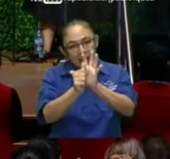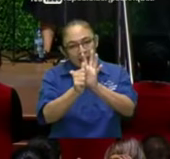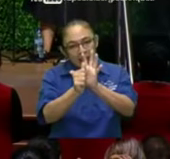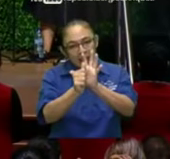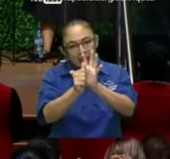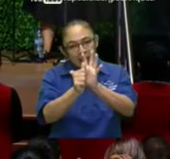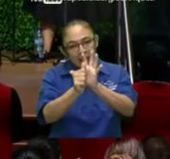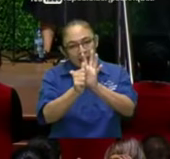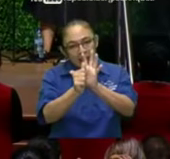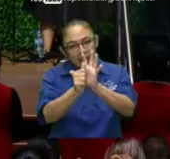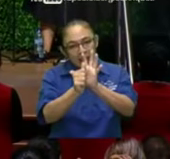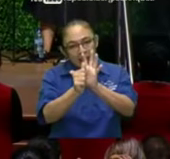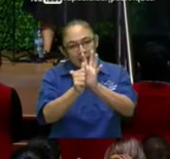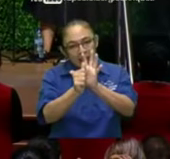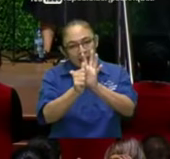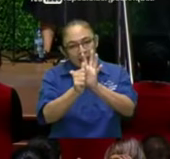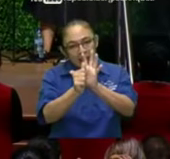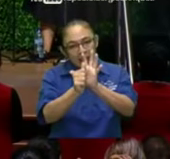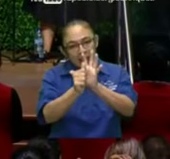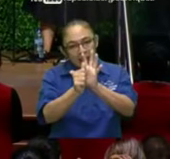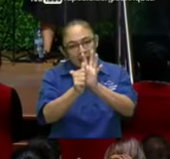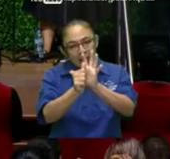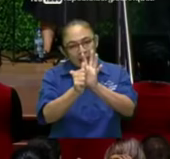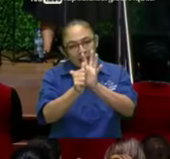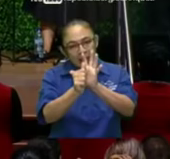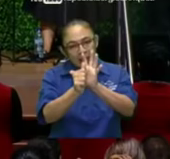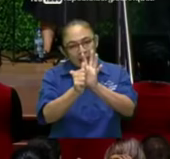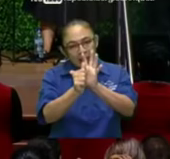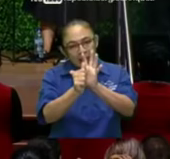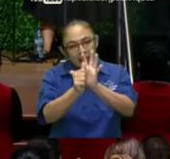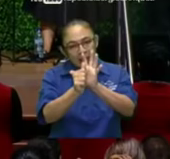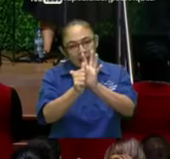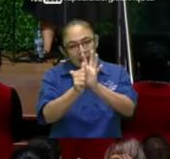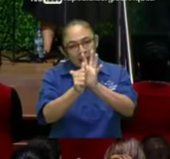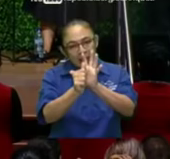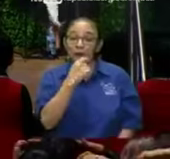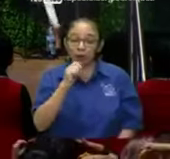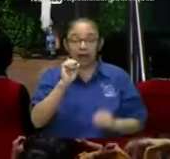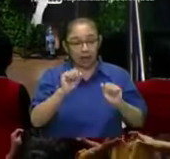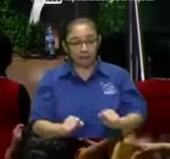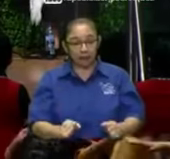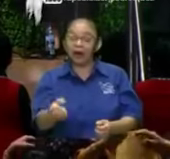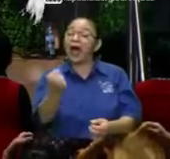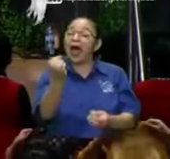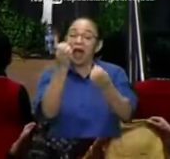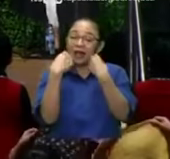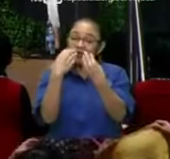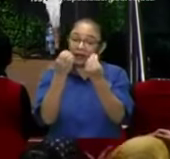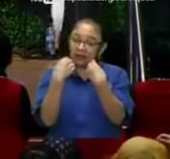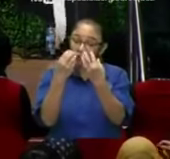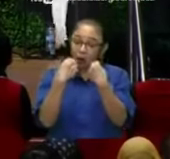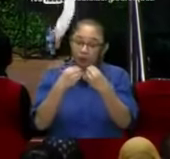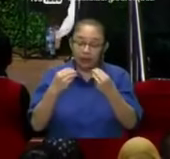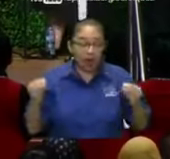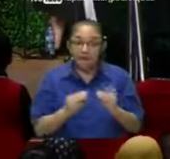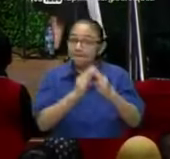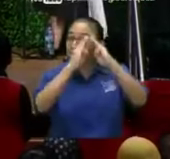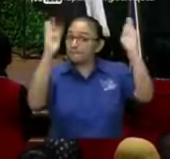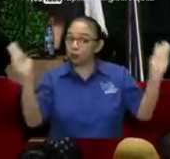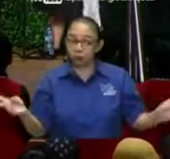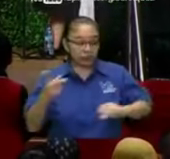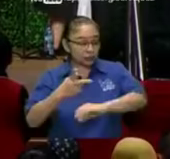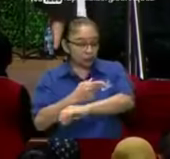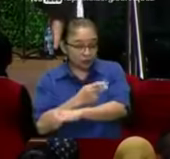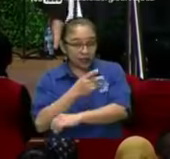Siempre esté en su corazón y en su boca, y así pueda alimentar a tantas ovejas que Dios le ha